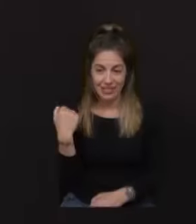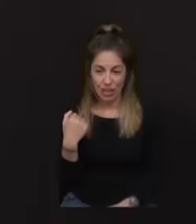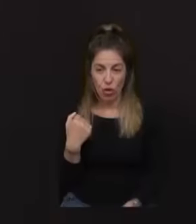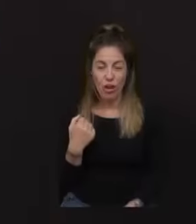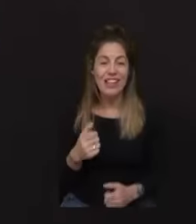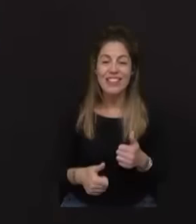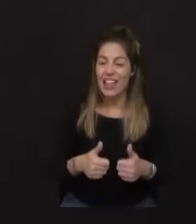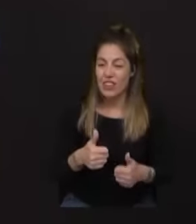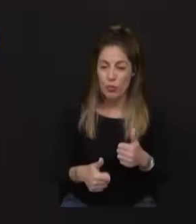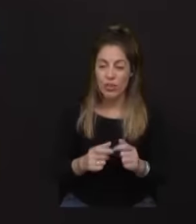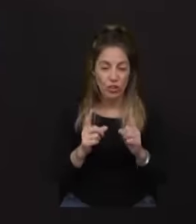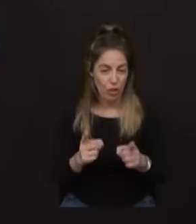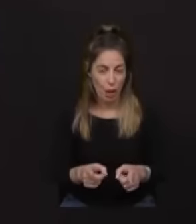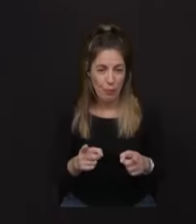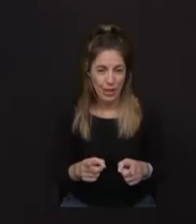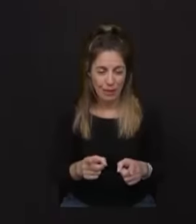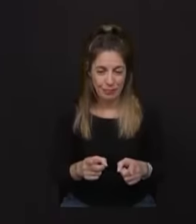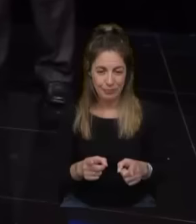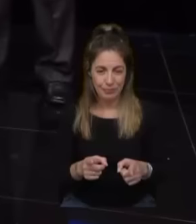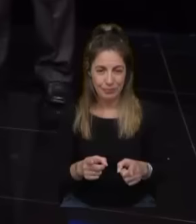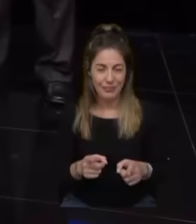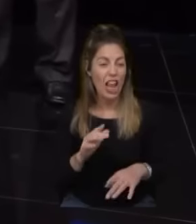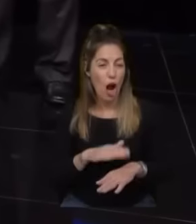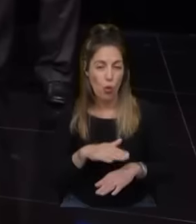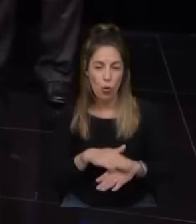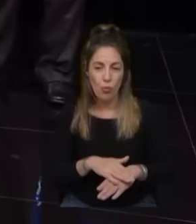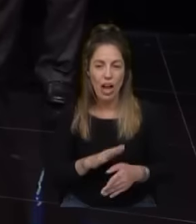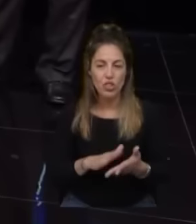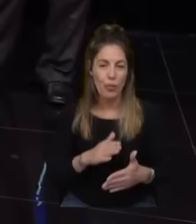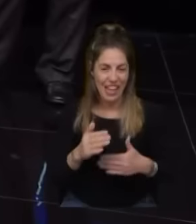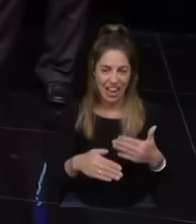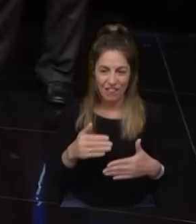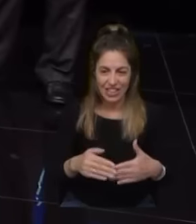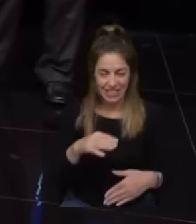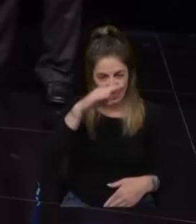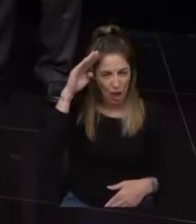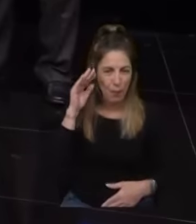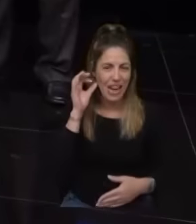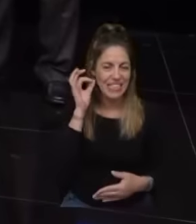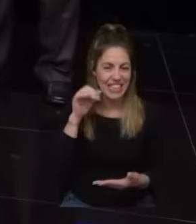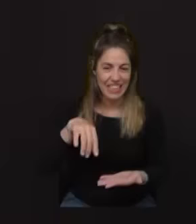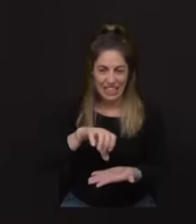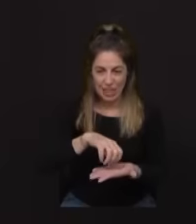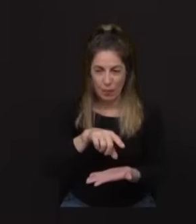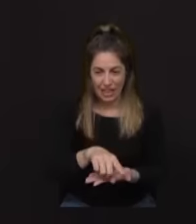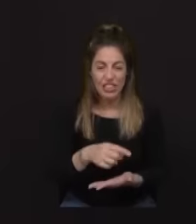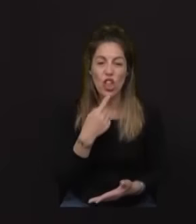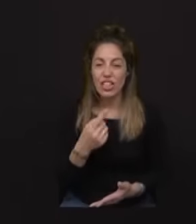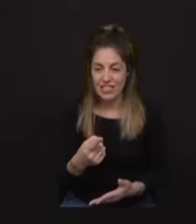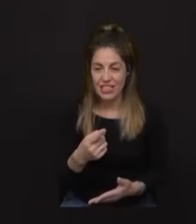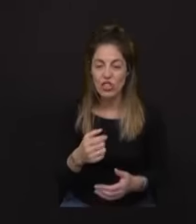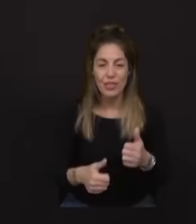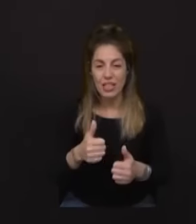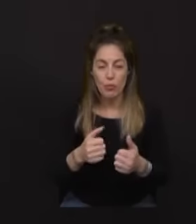están disputando también la culpa sobre el avance de Marcet en ese país. Uh-huh. Esto nos decía Martín sobre esa disputa